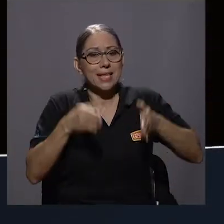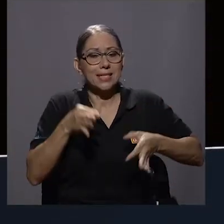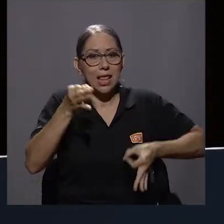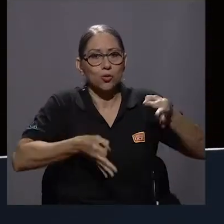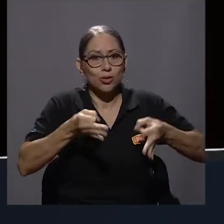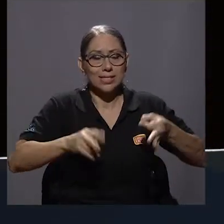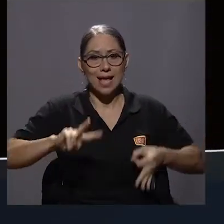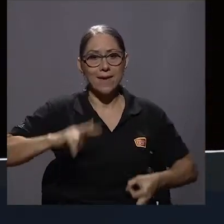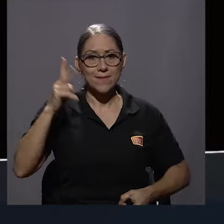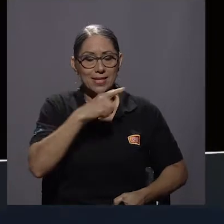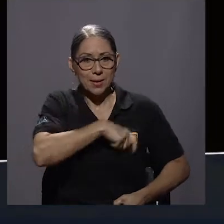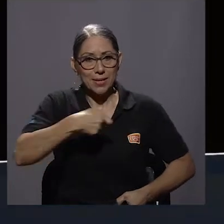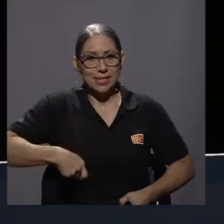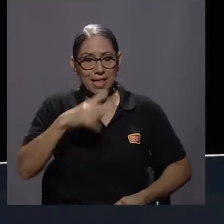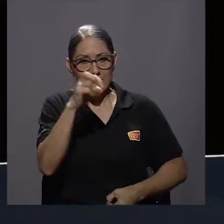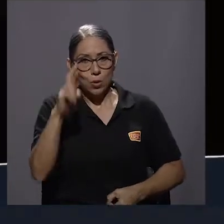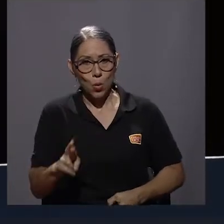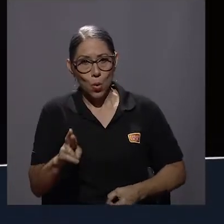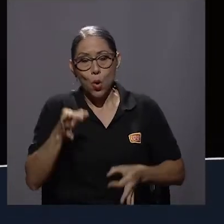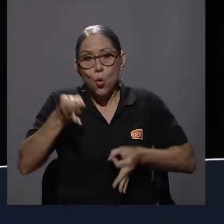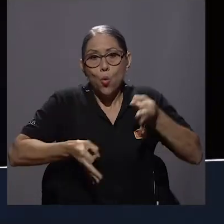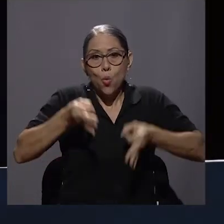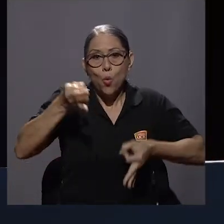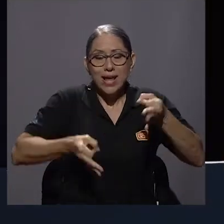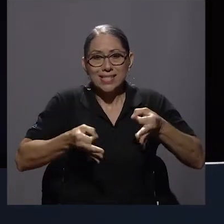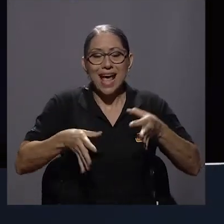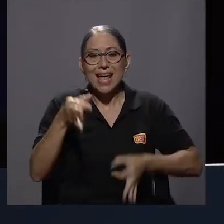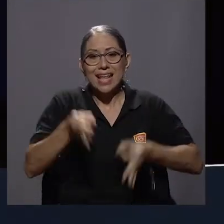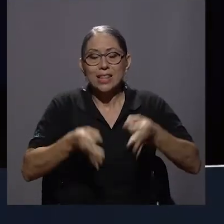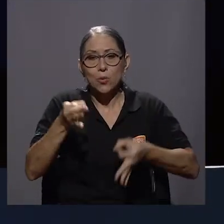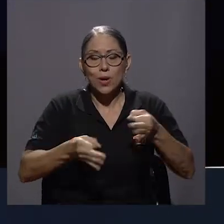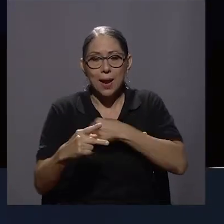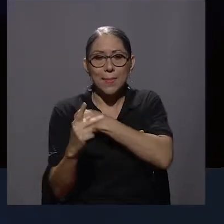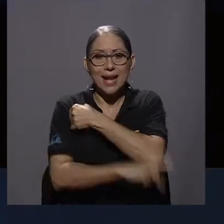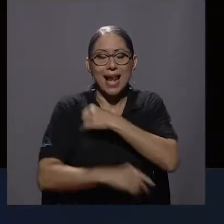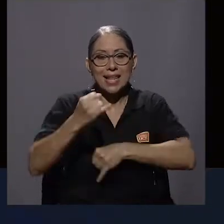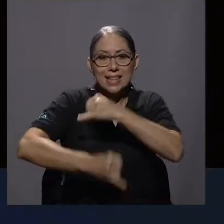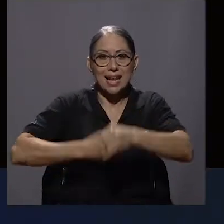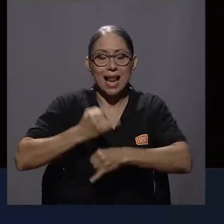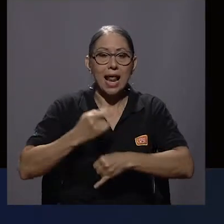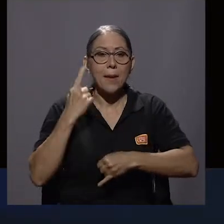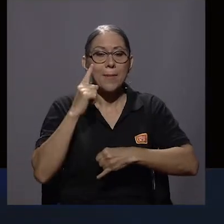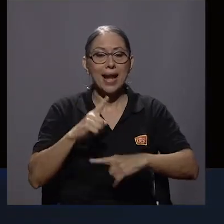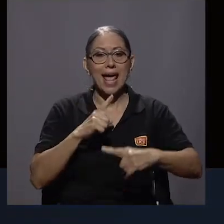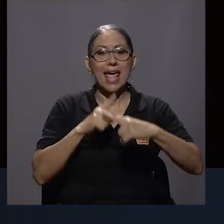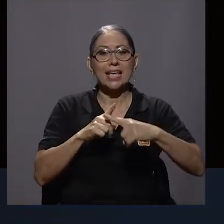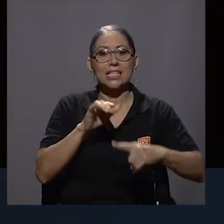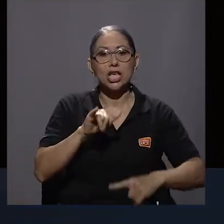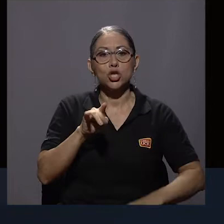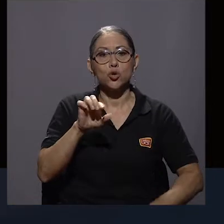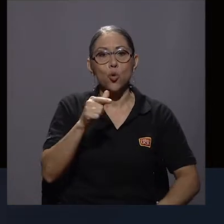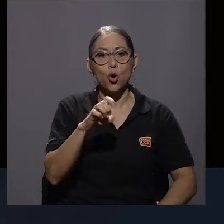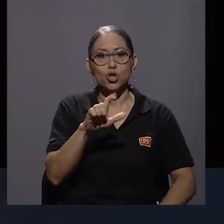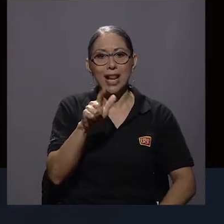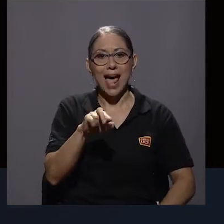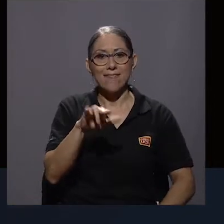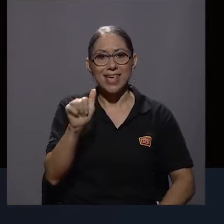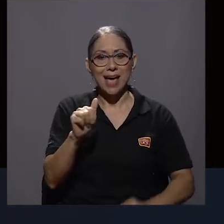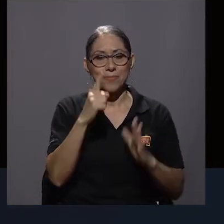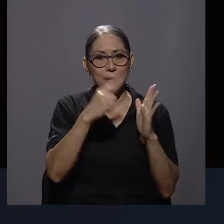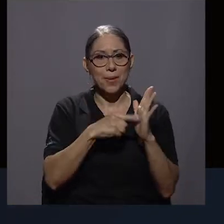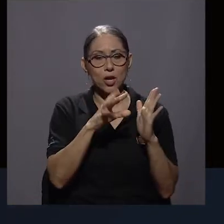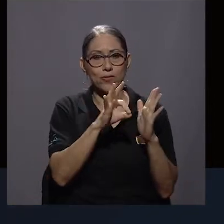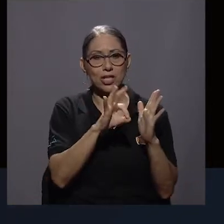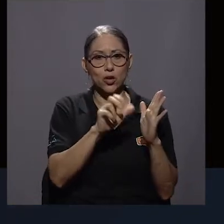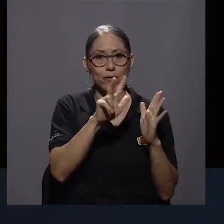Justicia, vicepresidenta de la República, jueza en el Tribunal Penal Internacional para el ex Yugoslavia,